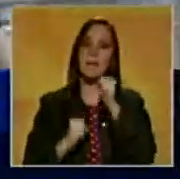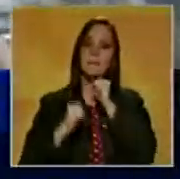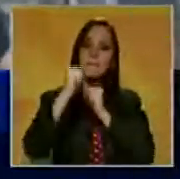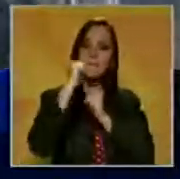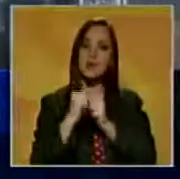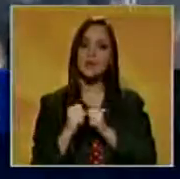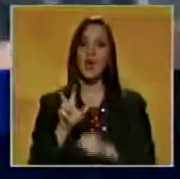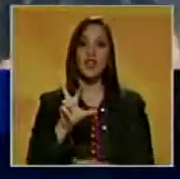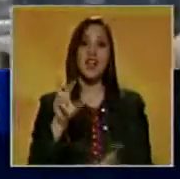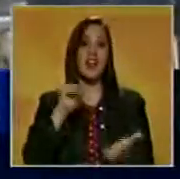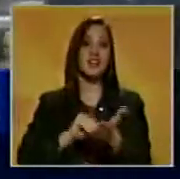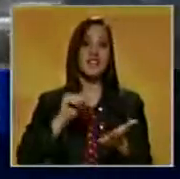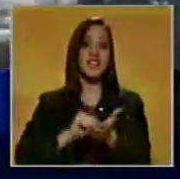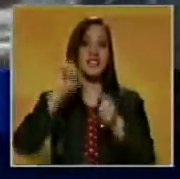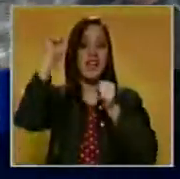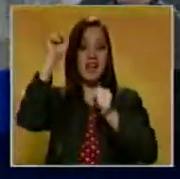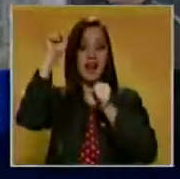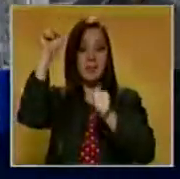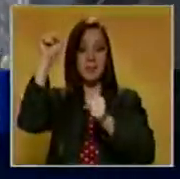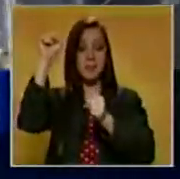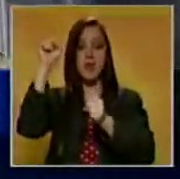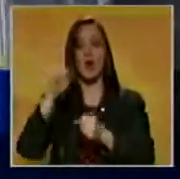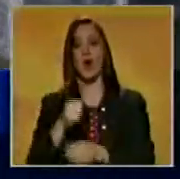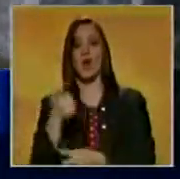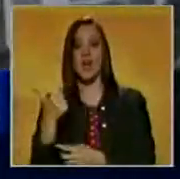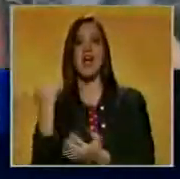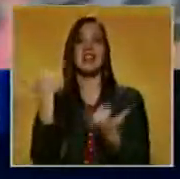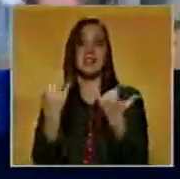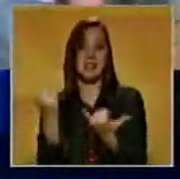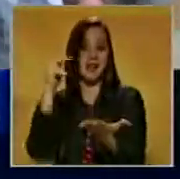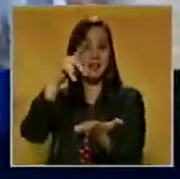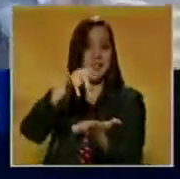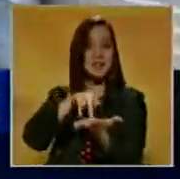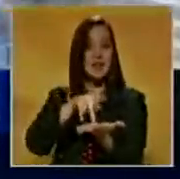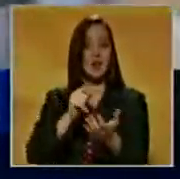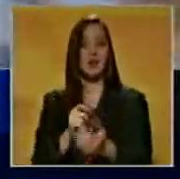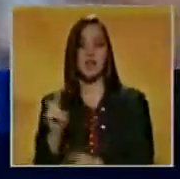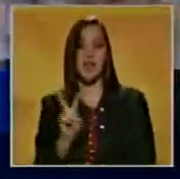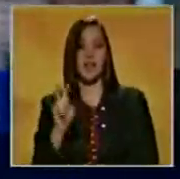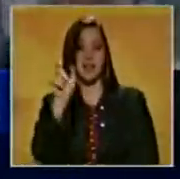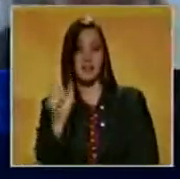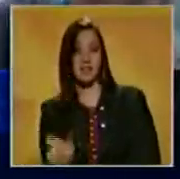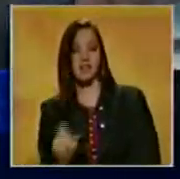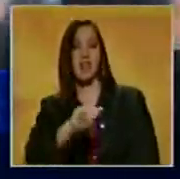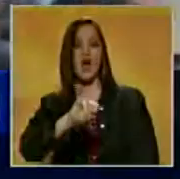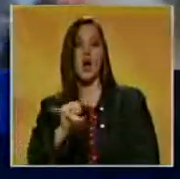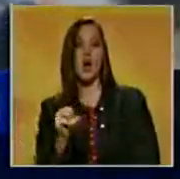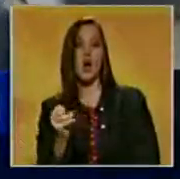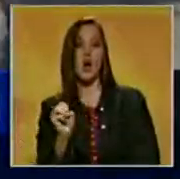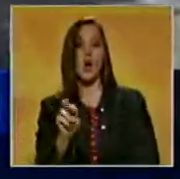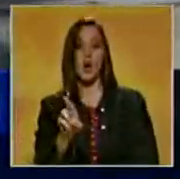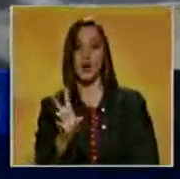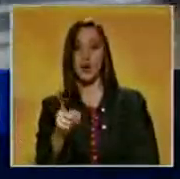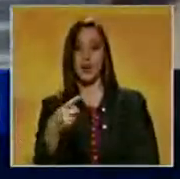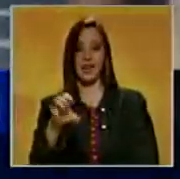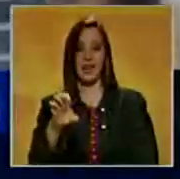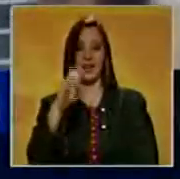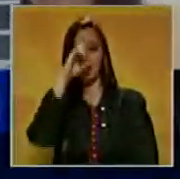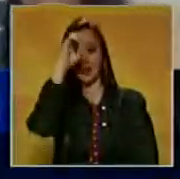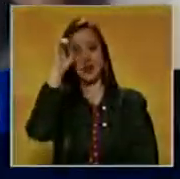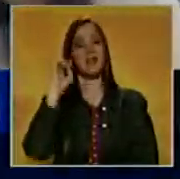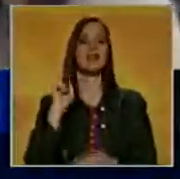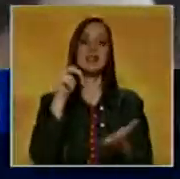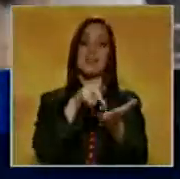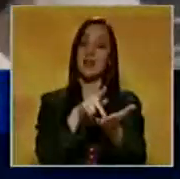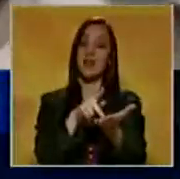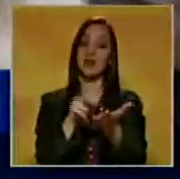tres veces campeón mundial superligero del CMB ya está en el país. El venezolano Jorge Linares arribó a Venezuela para la última parte